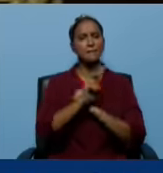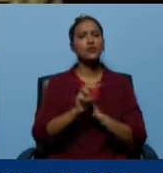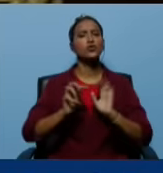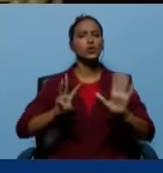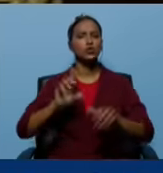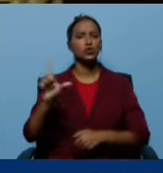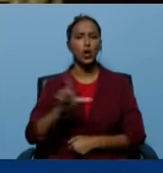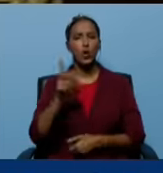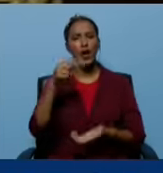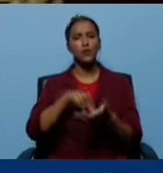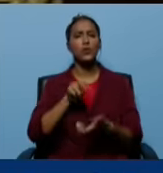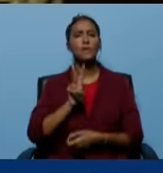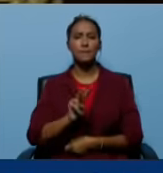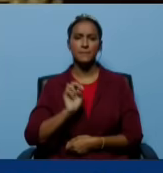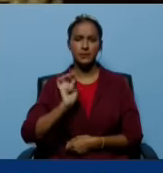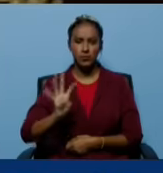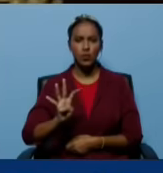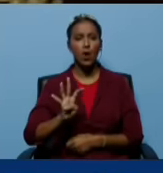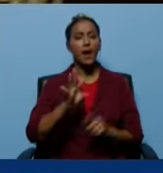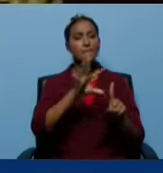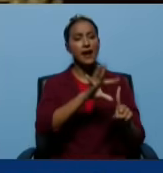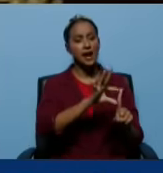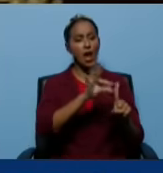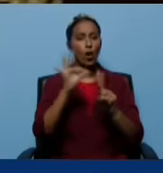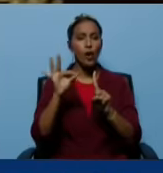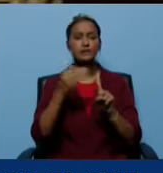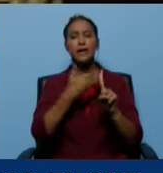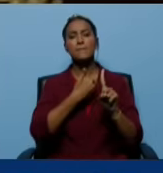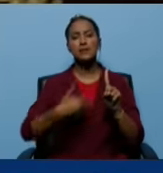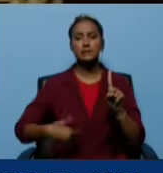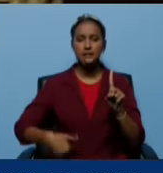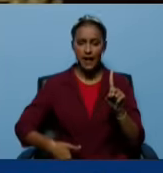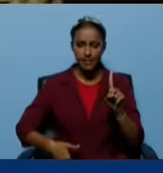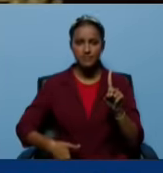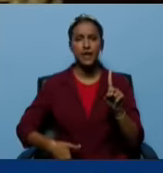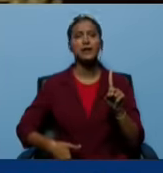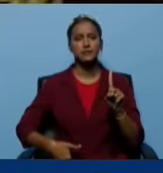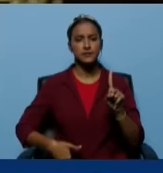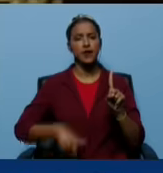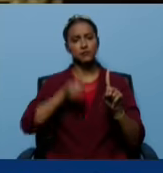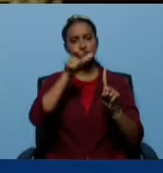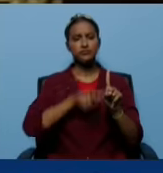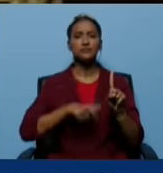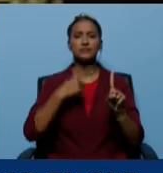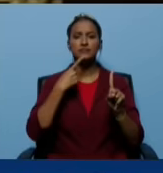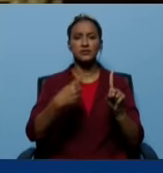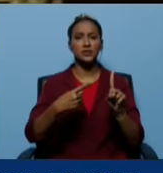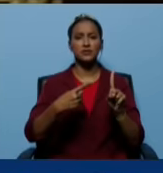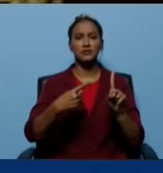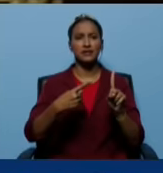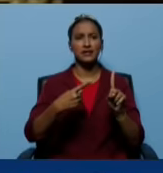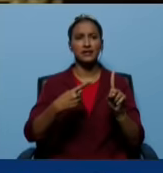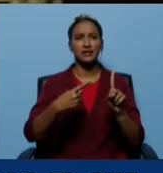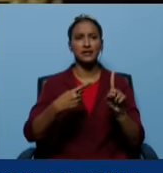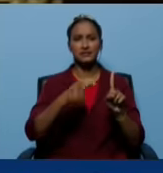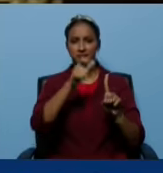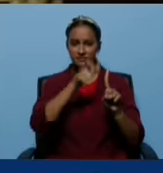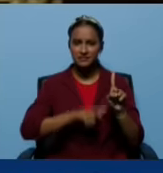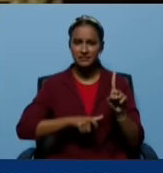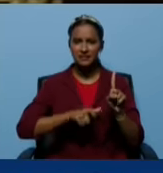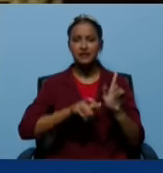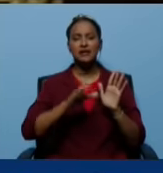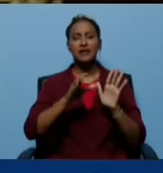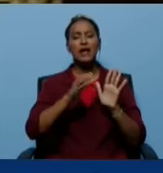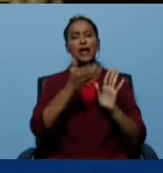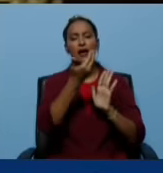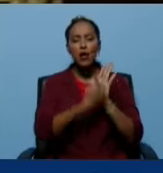la escogencia del presidente de la República Bolivariana de Venezuela en la Gaceta Electoral de la República Bolivariana